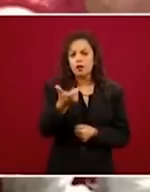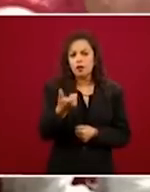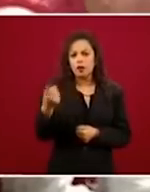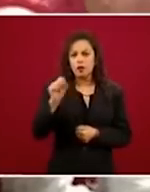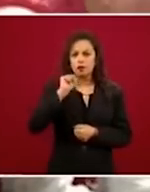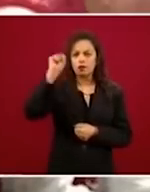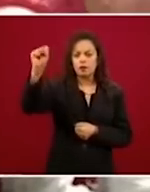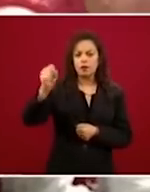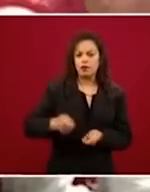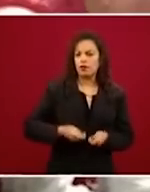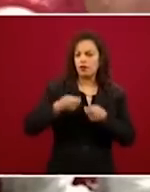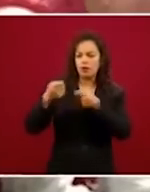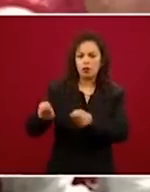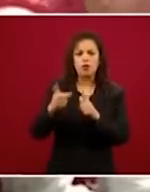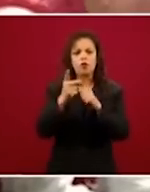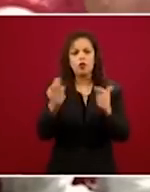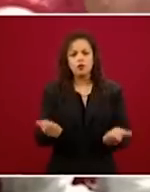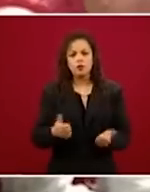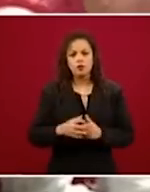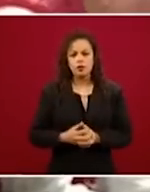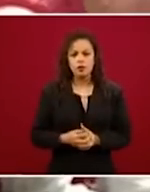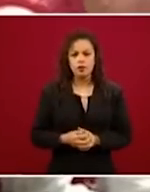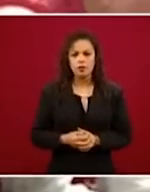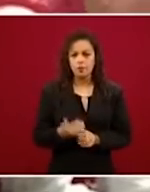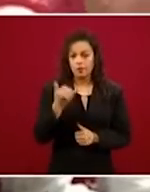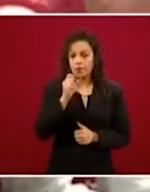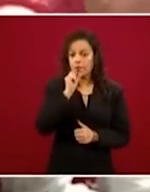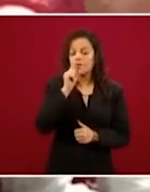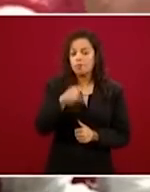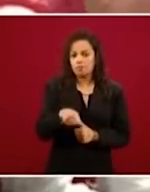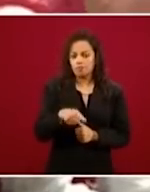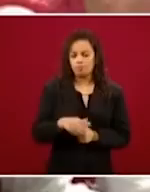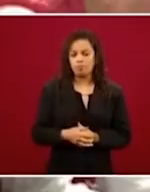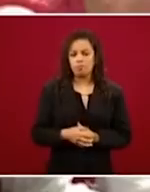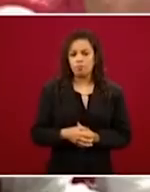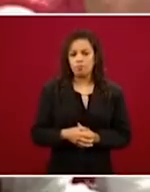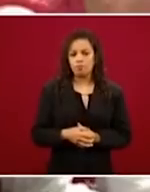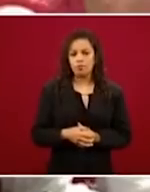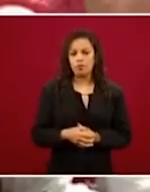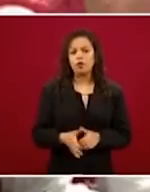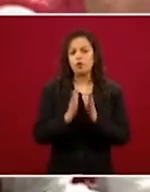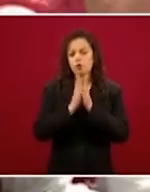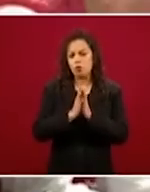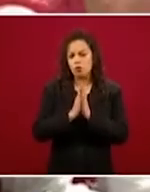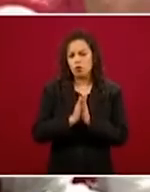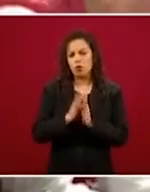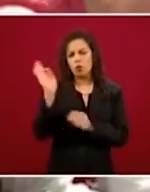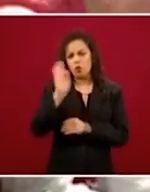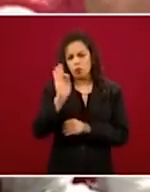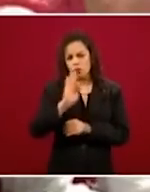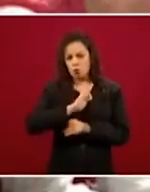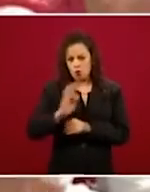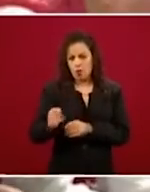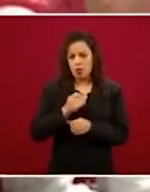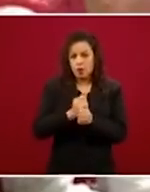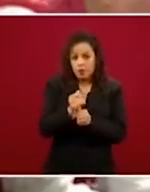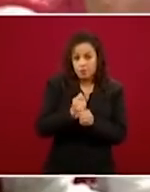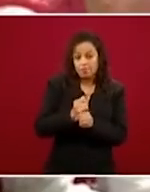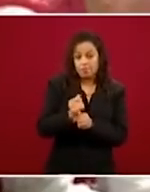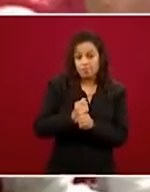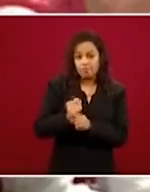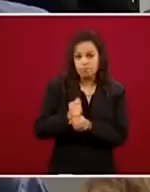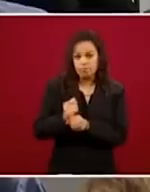sindicato y me piden también el que se haga una investigación si es posible sobre las